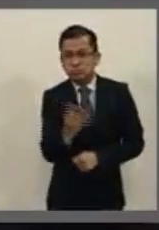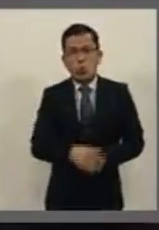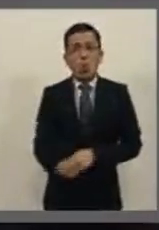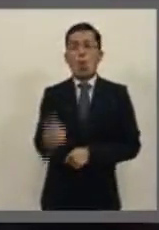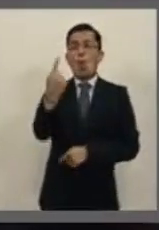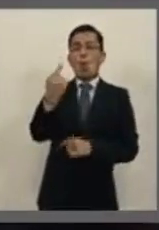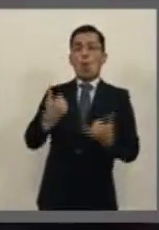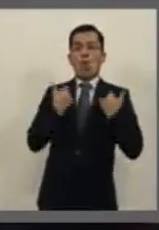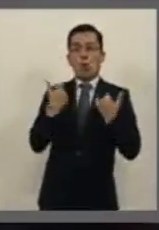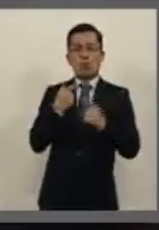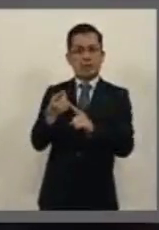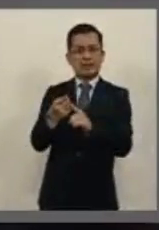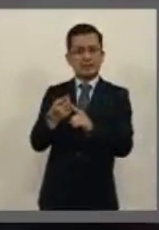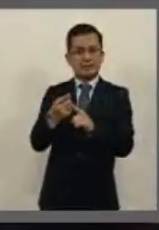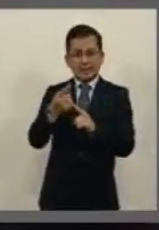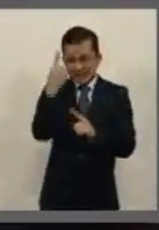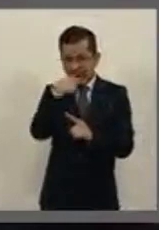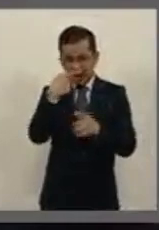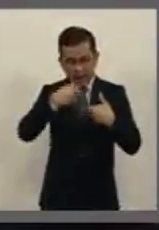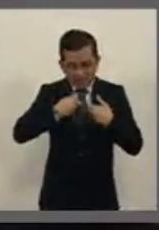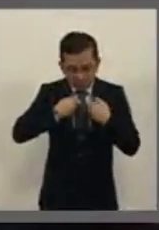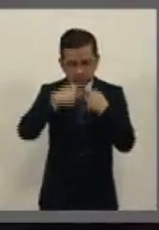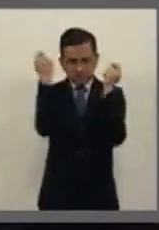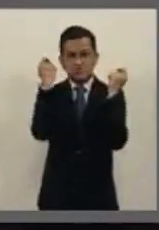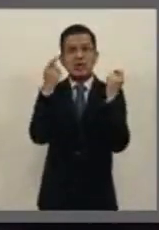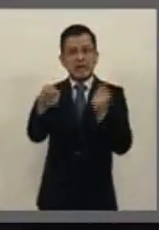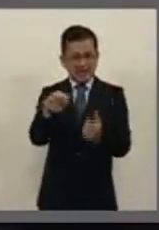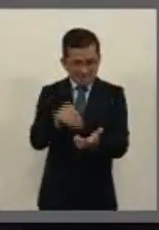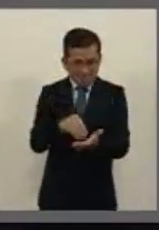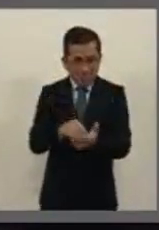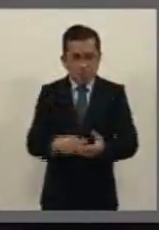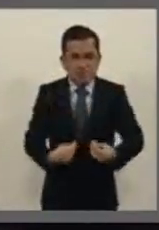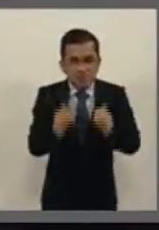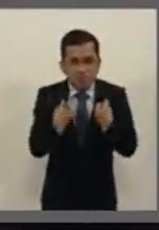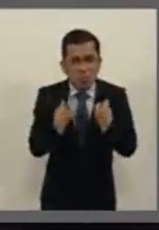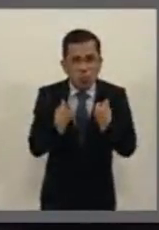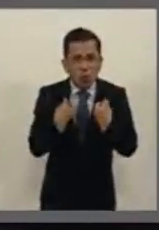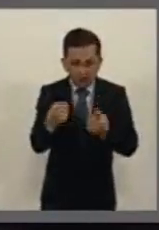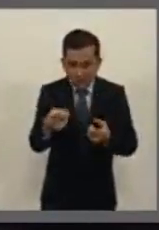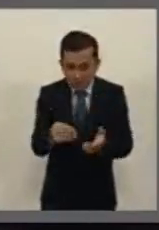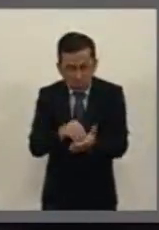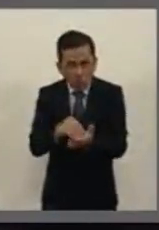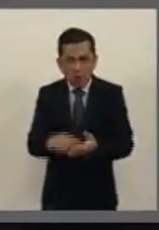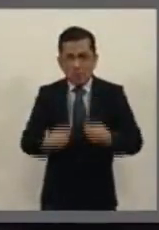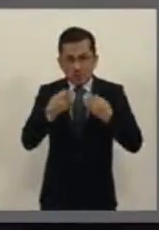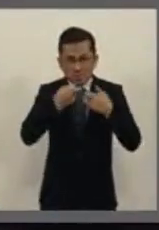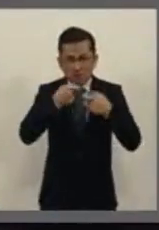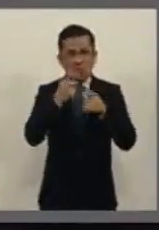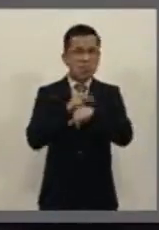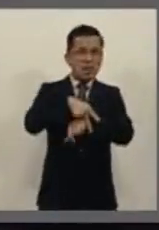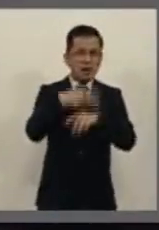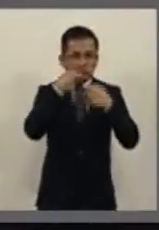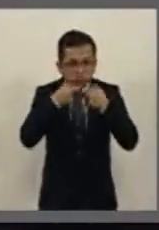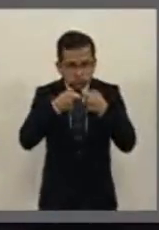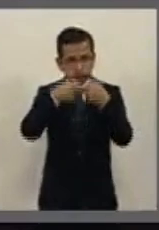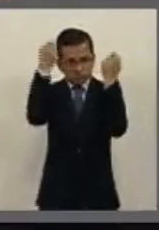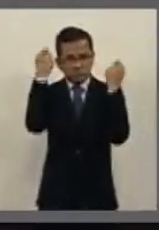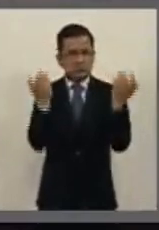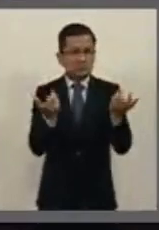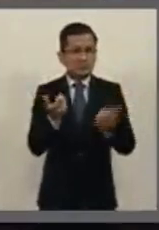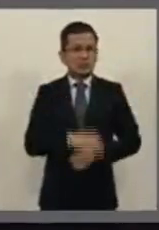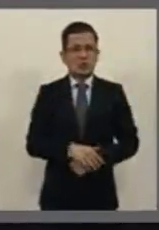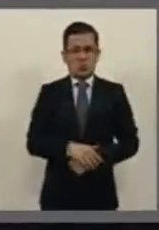le quitaron la cara, vivo todavía, lo desollaron en el lugar. A un joven